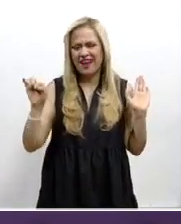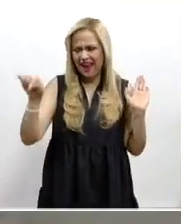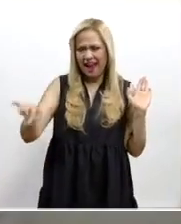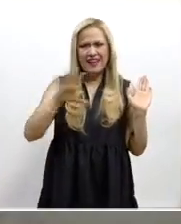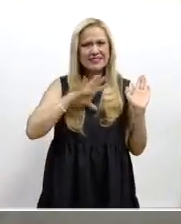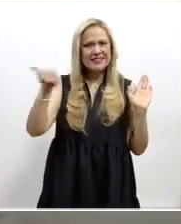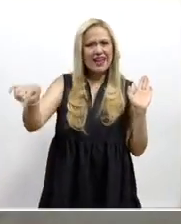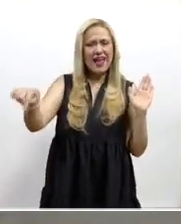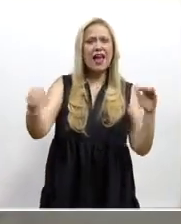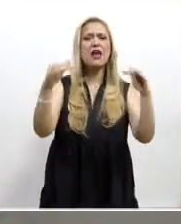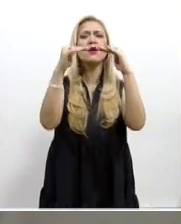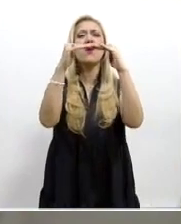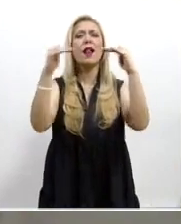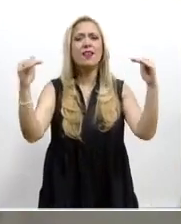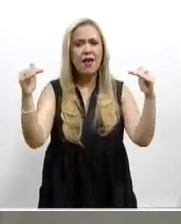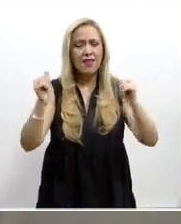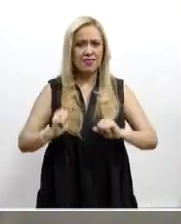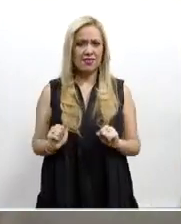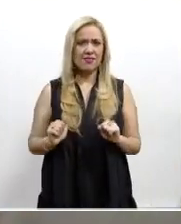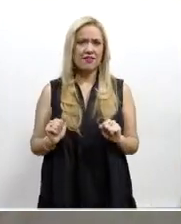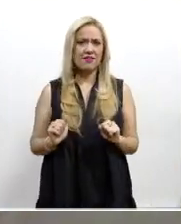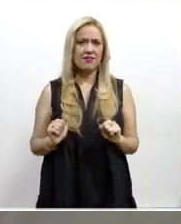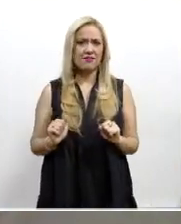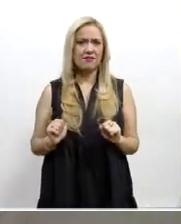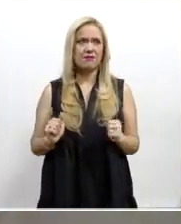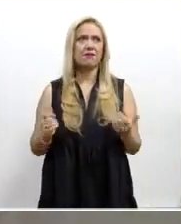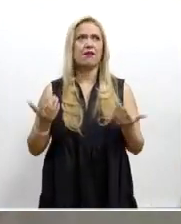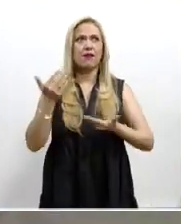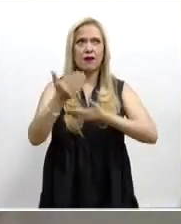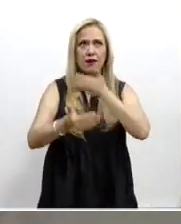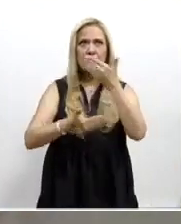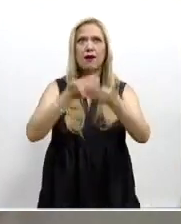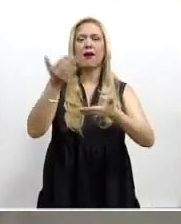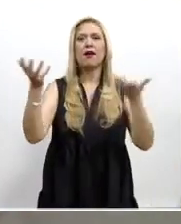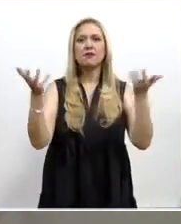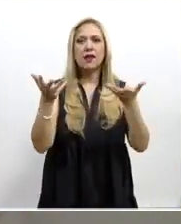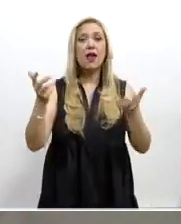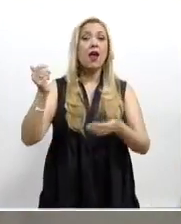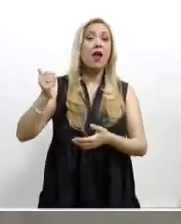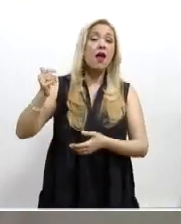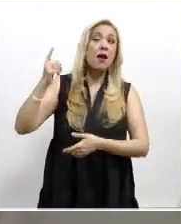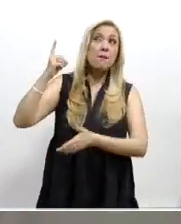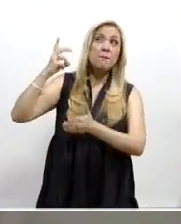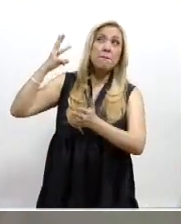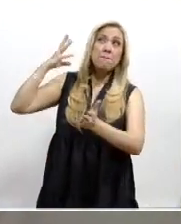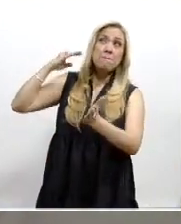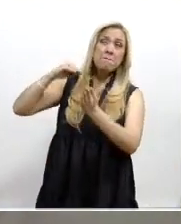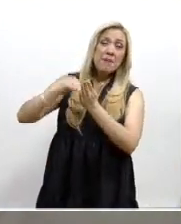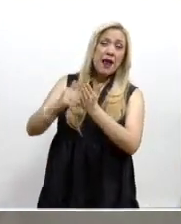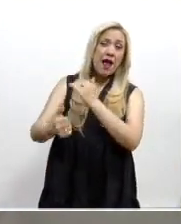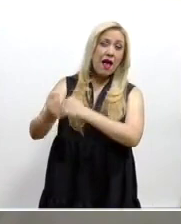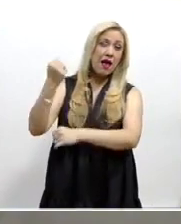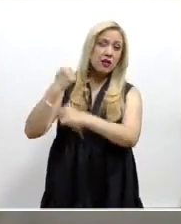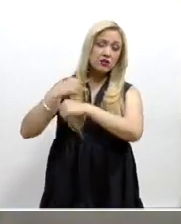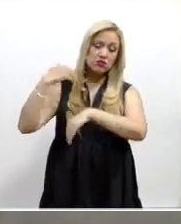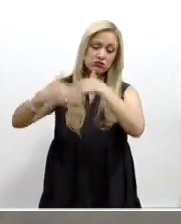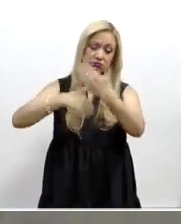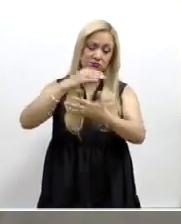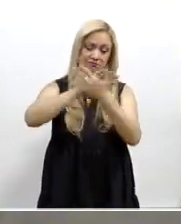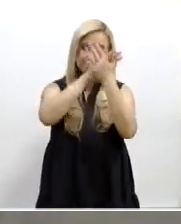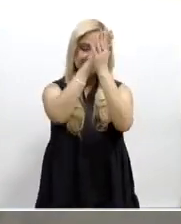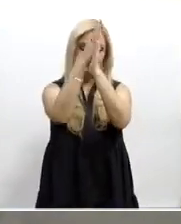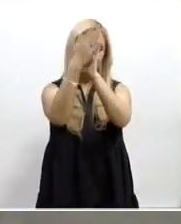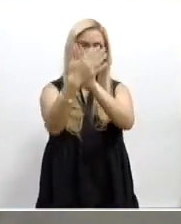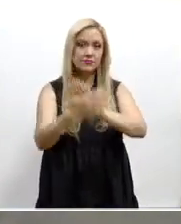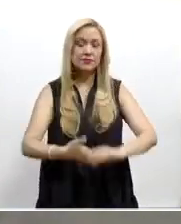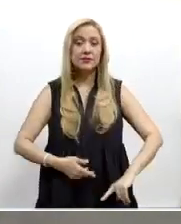la igualdad. El feminismo lo lleva viviendo y haciendo durante siglos, y tenemos que incorporarnos a ese proceso transformador, crítico